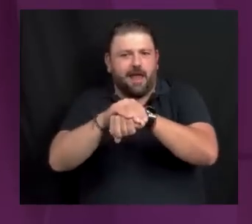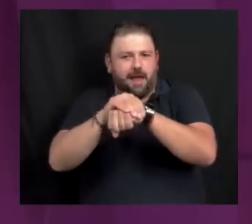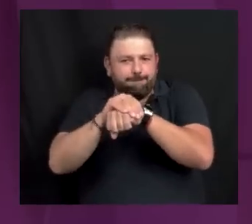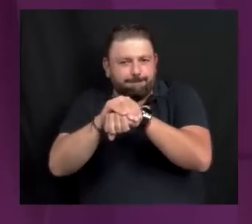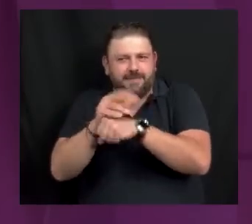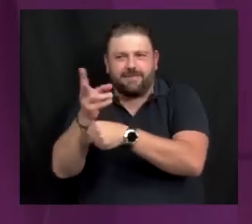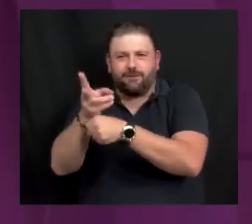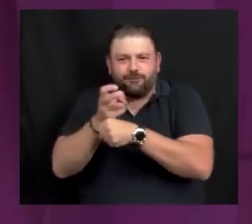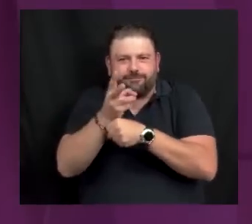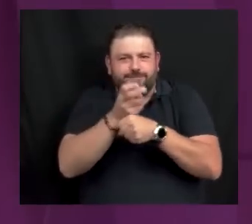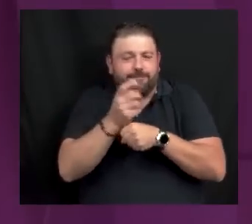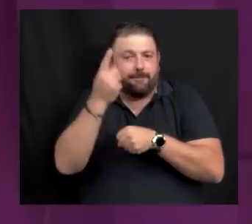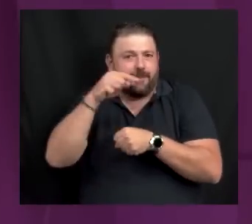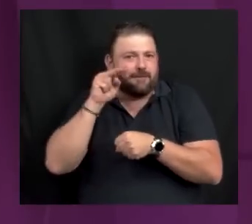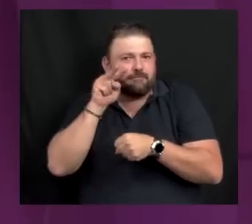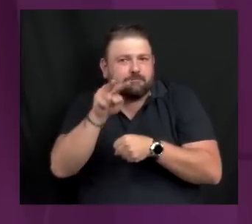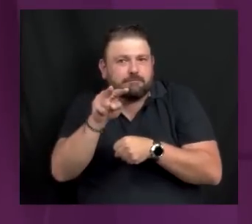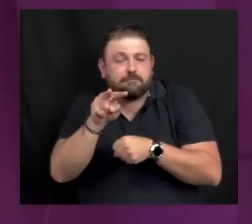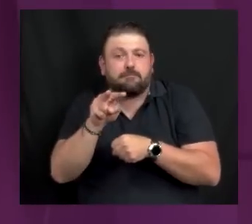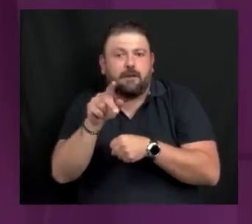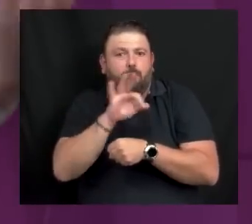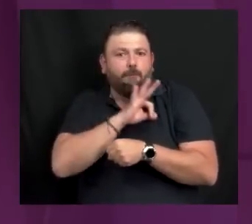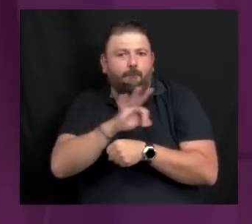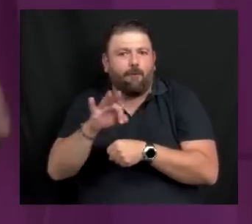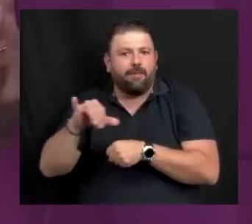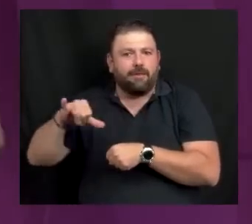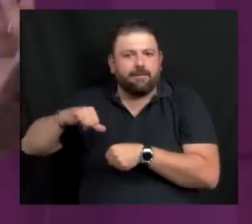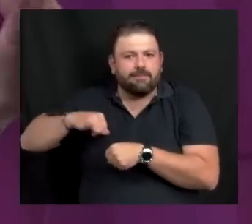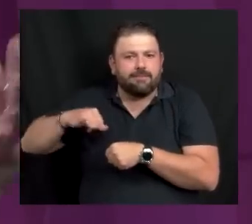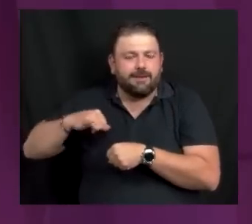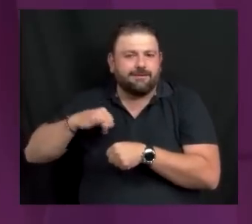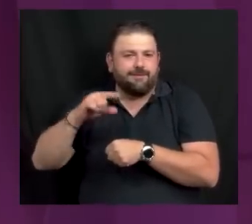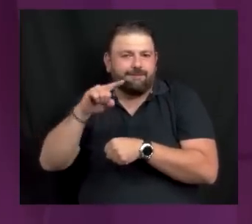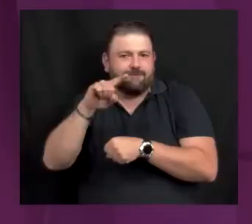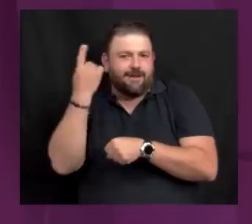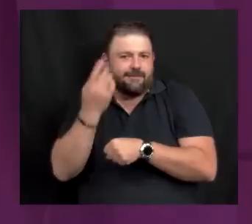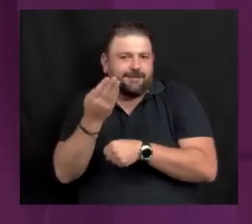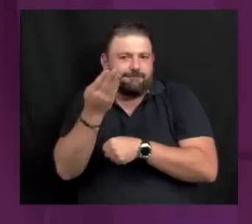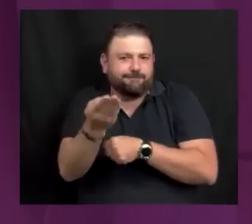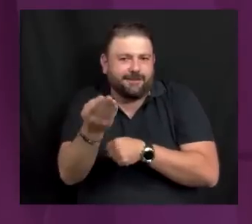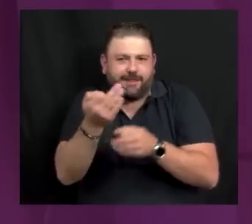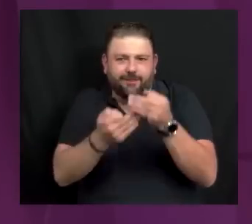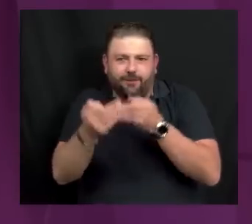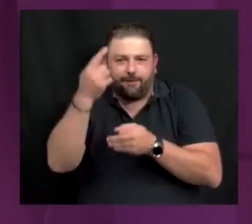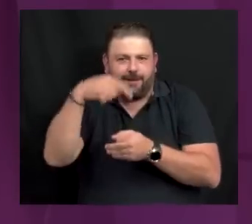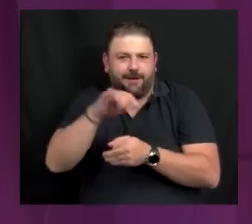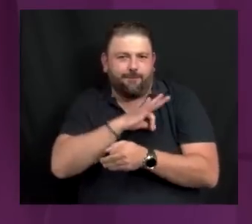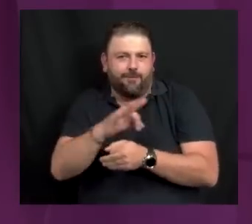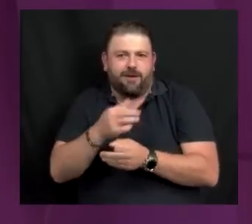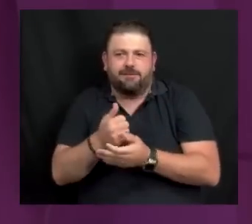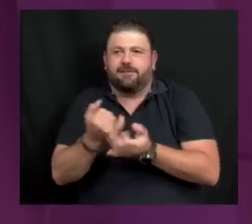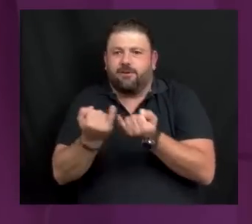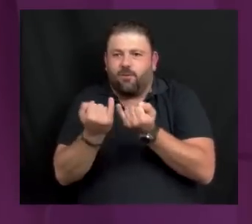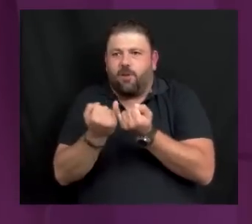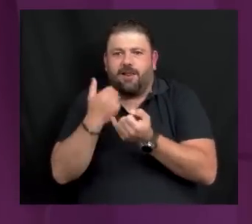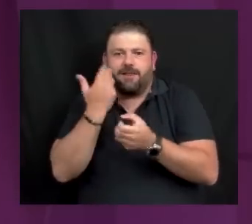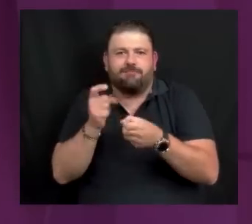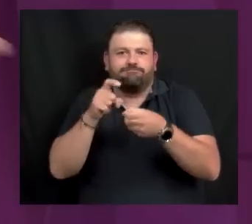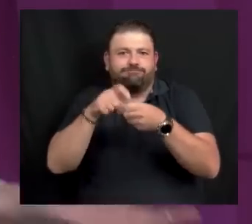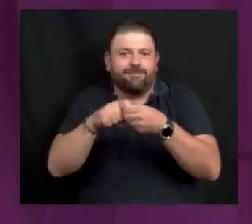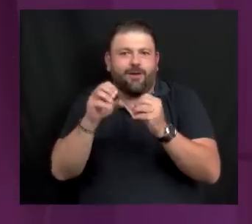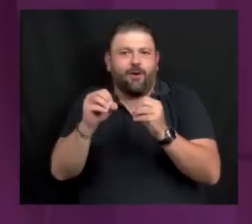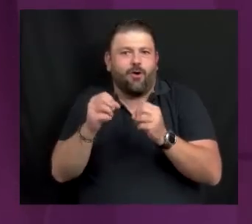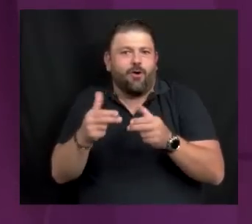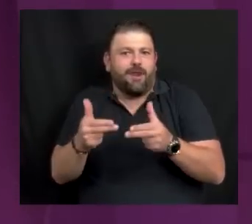que no sabes cuando alguien necesite justo este contenido, que escuche lo que necesitaba escuchar para animarse o activarse al 100 en su